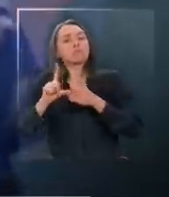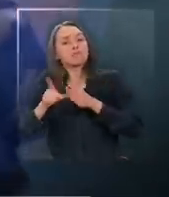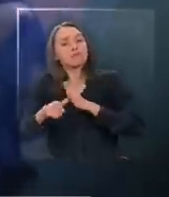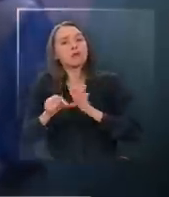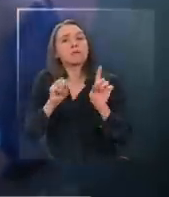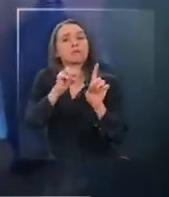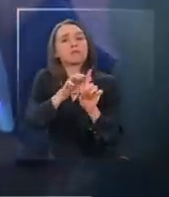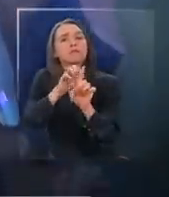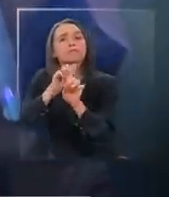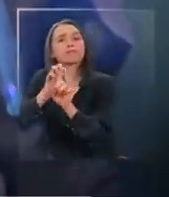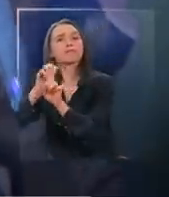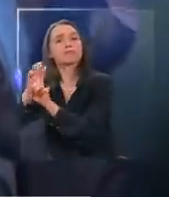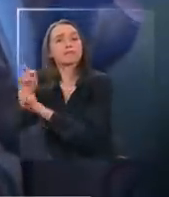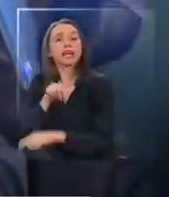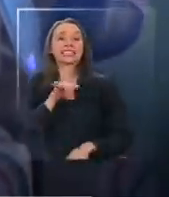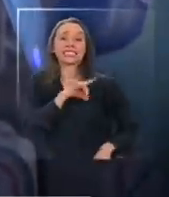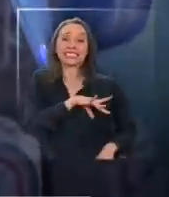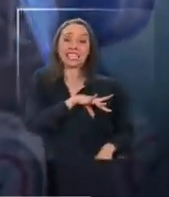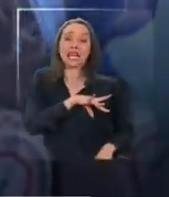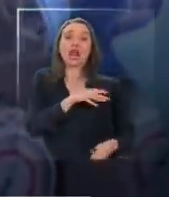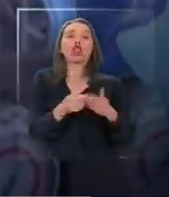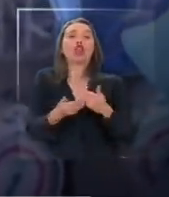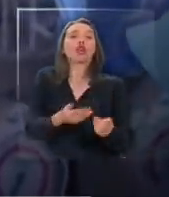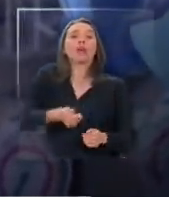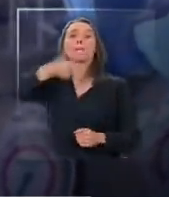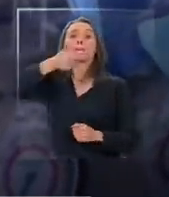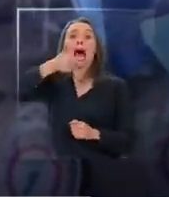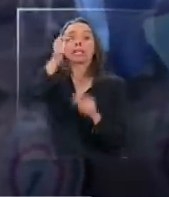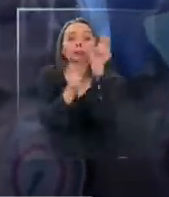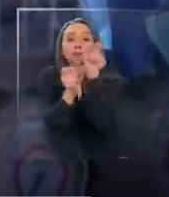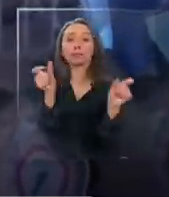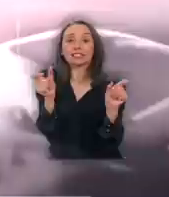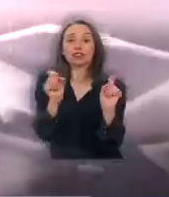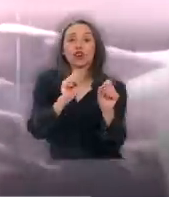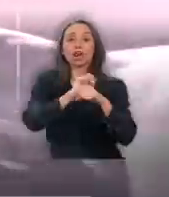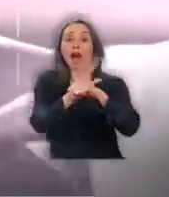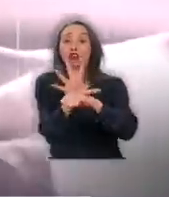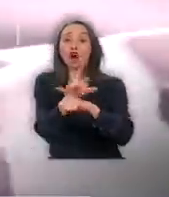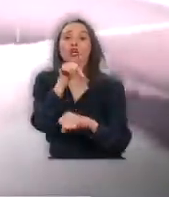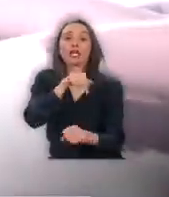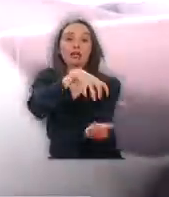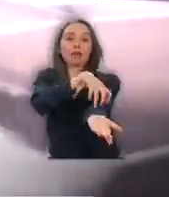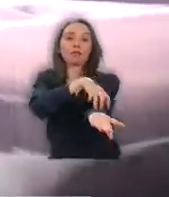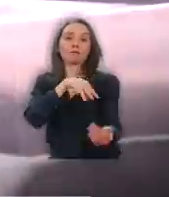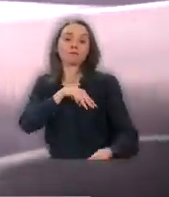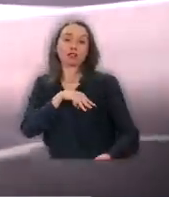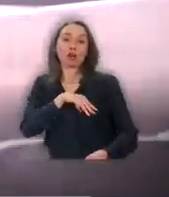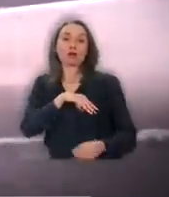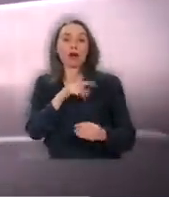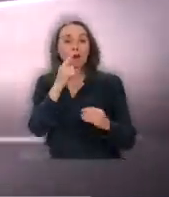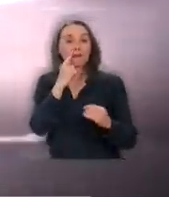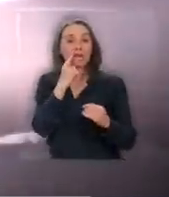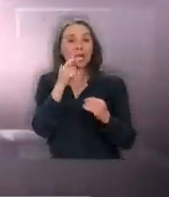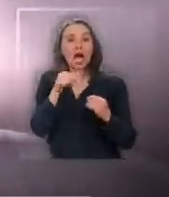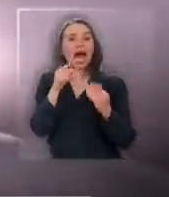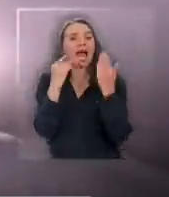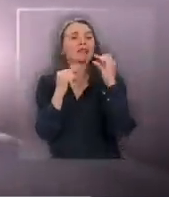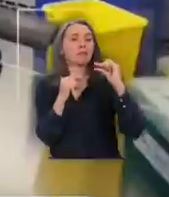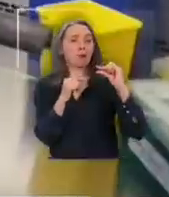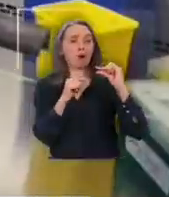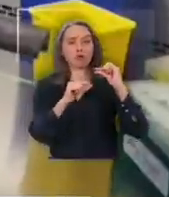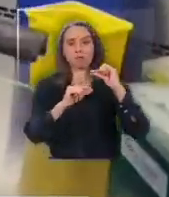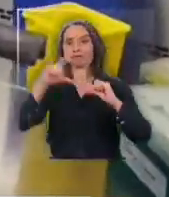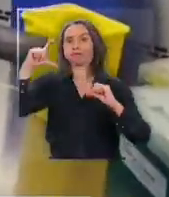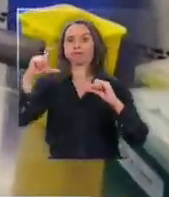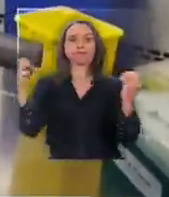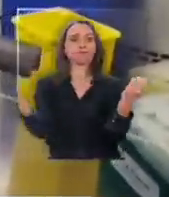momentos está afectado en la región metropolitana con un gran aumento brusco de los casos y